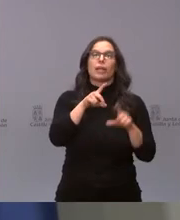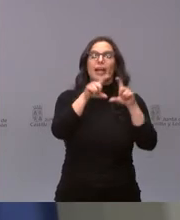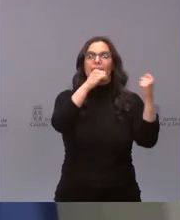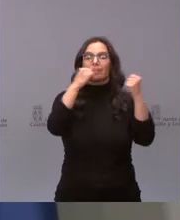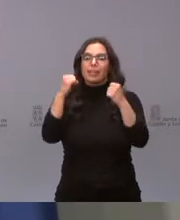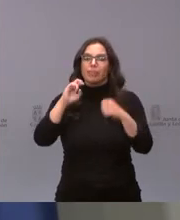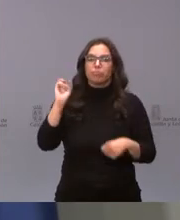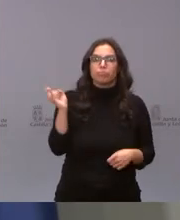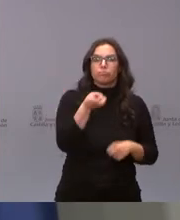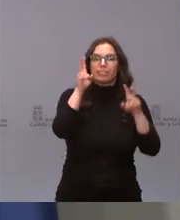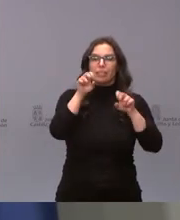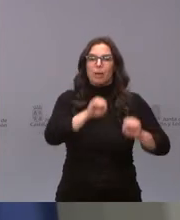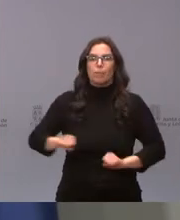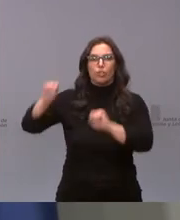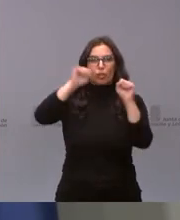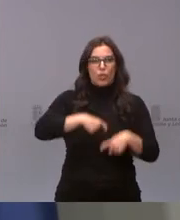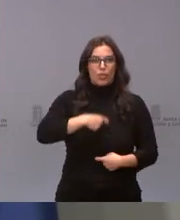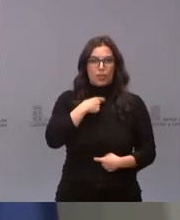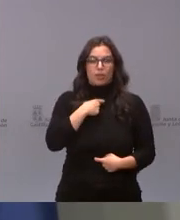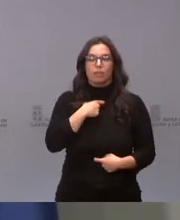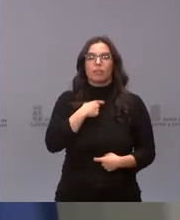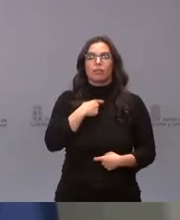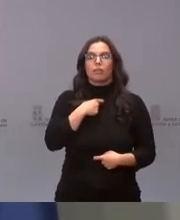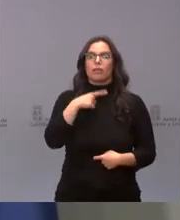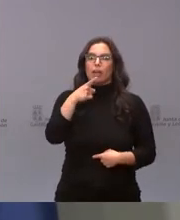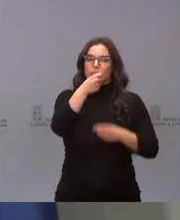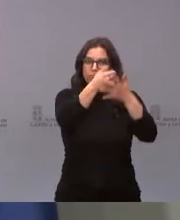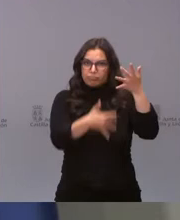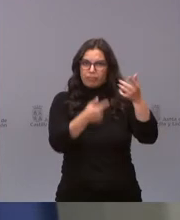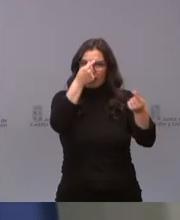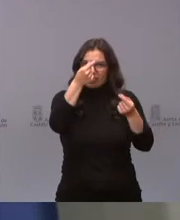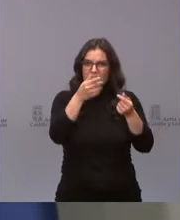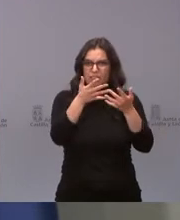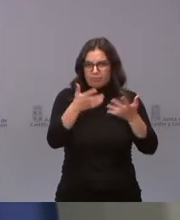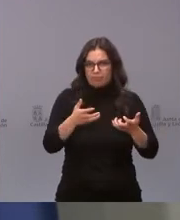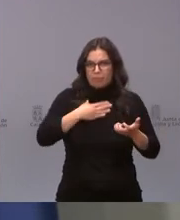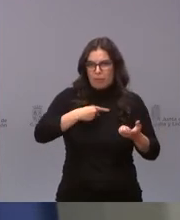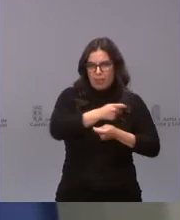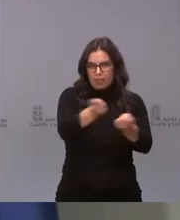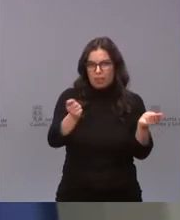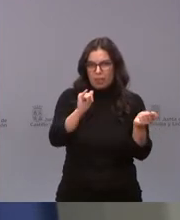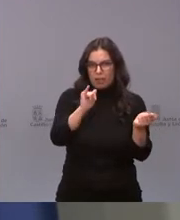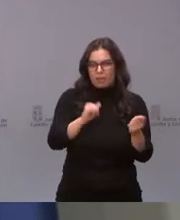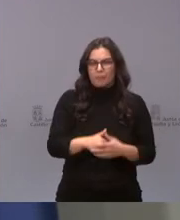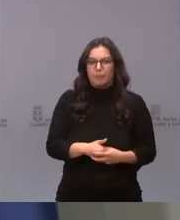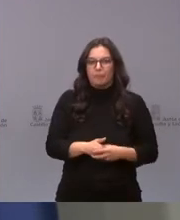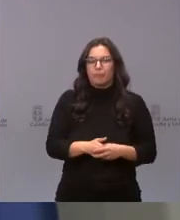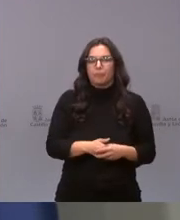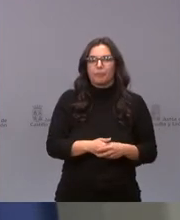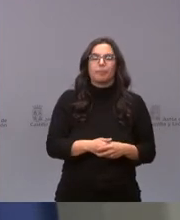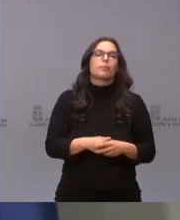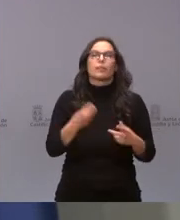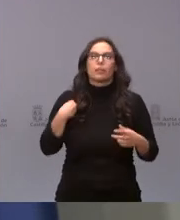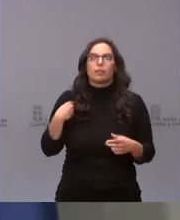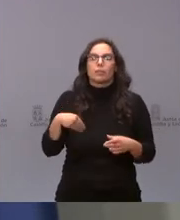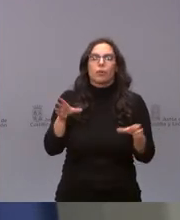en materias de protección civil que tienen detalladas en la nota, el Grupo de Rescate Espeleológico, la